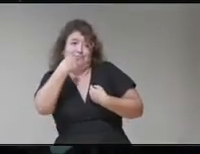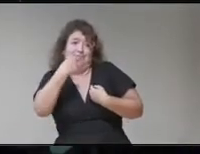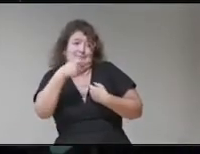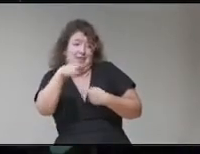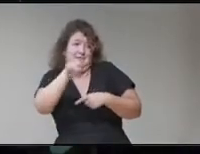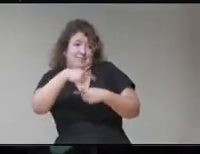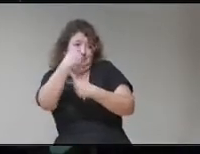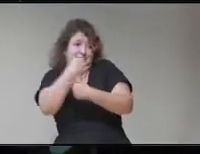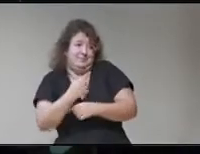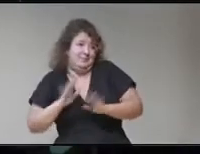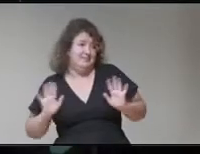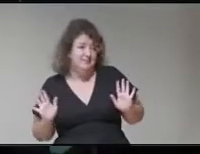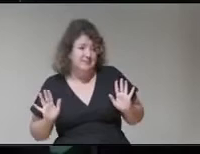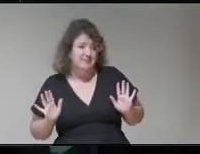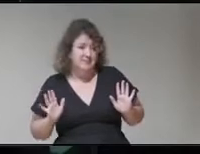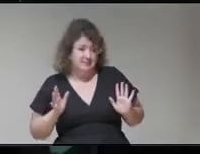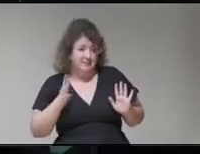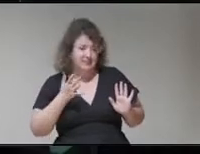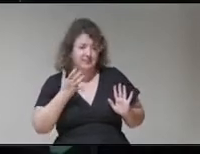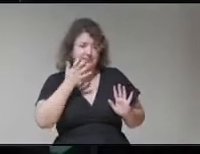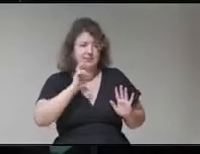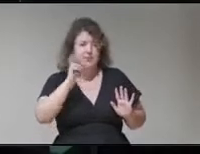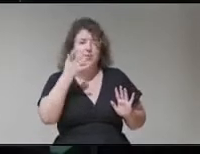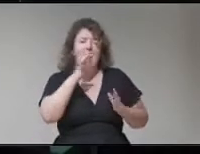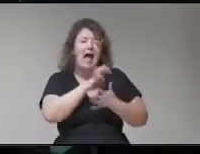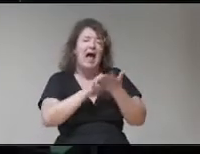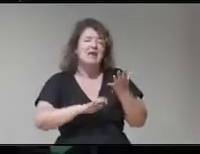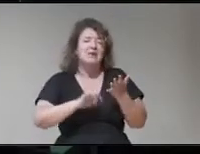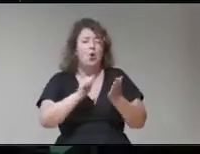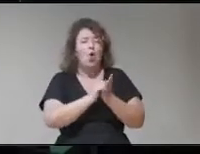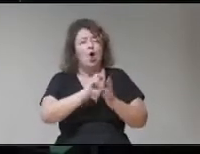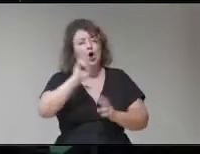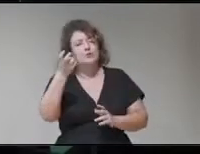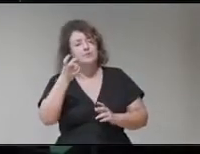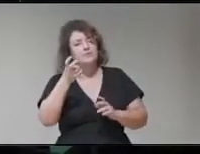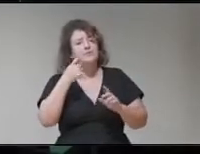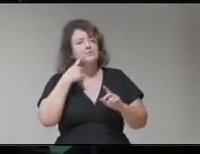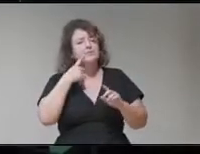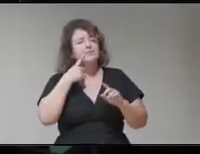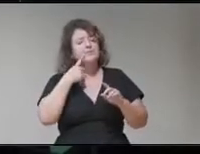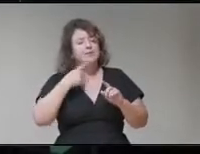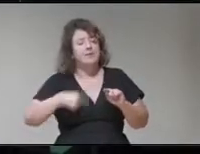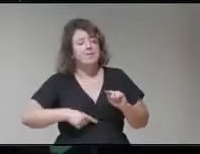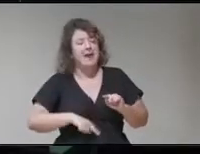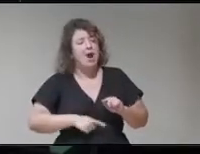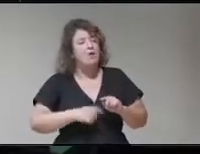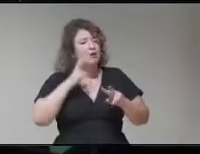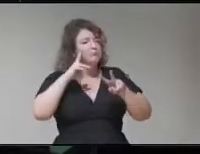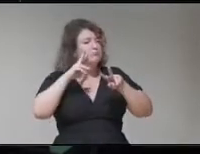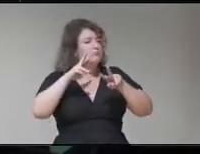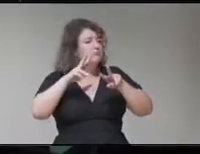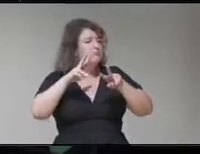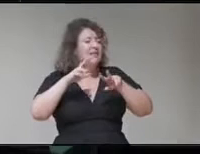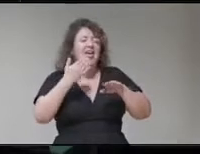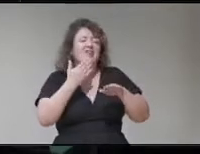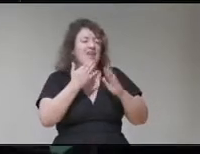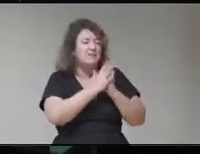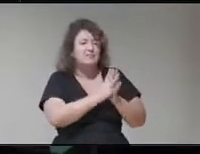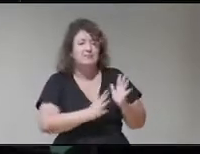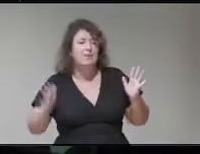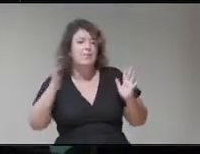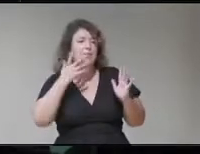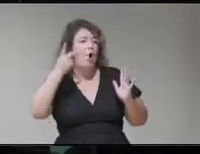explico? Otro detalle. Hay otro artículo en el cual lo que se miró fue la microbiota en todas las edades en